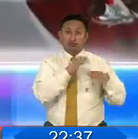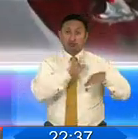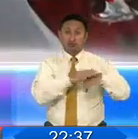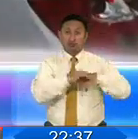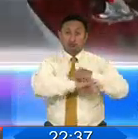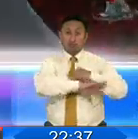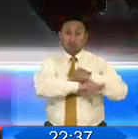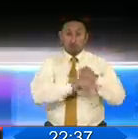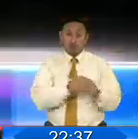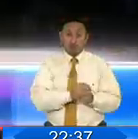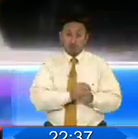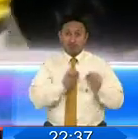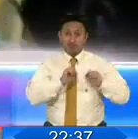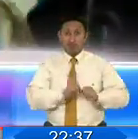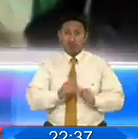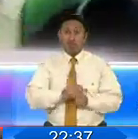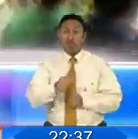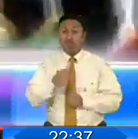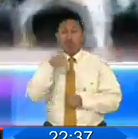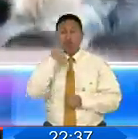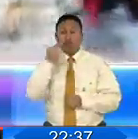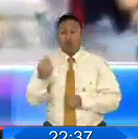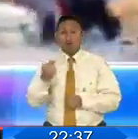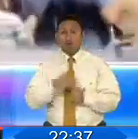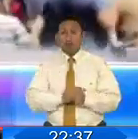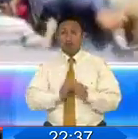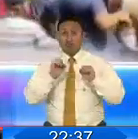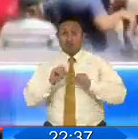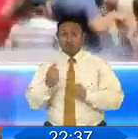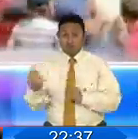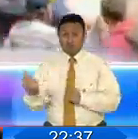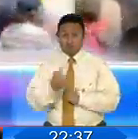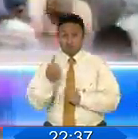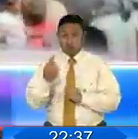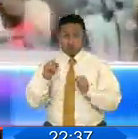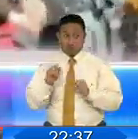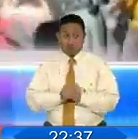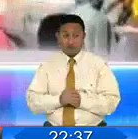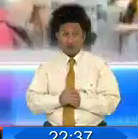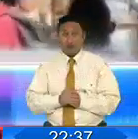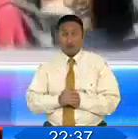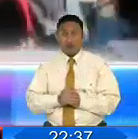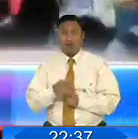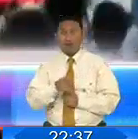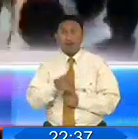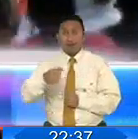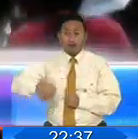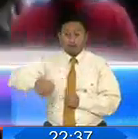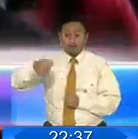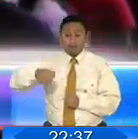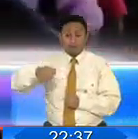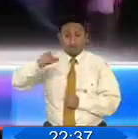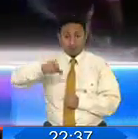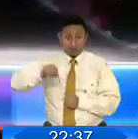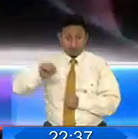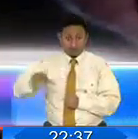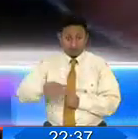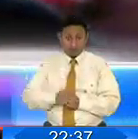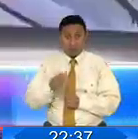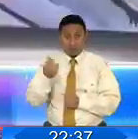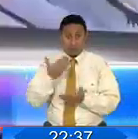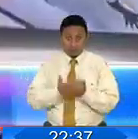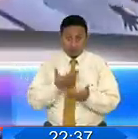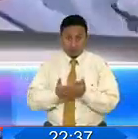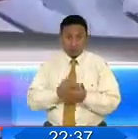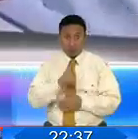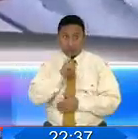robo. También se busca a un hombre que, aprovechándose de la situación, se habría llevado la maleta que dejaron los pillos con las